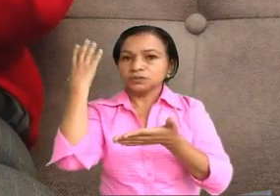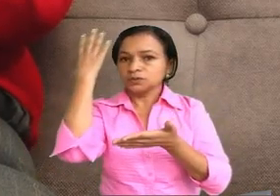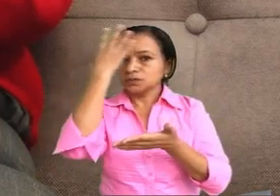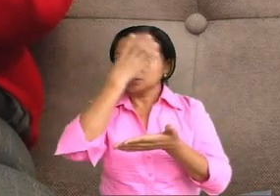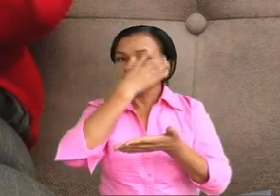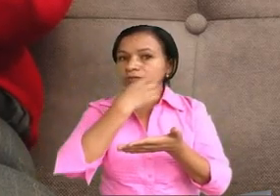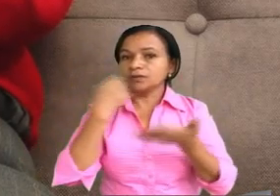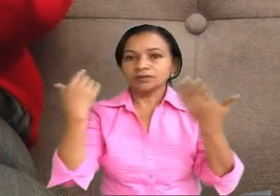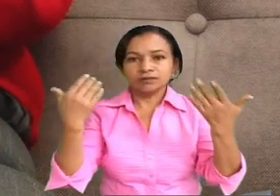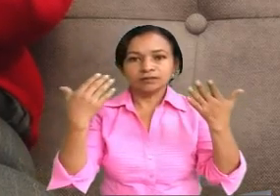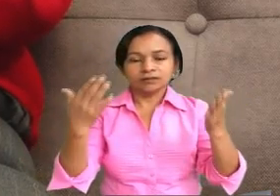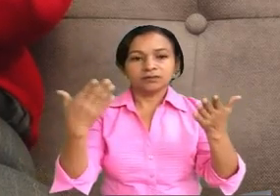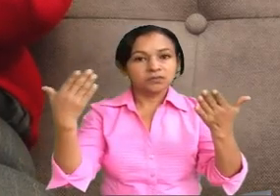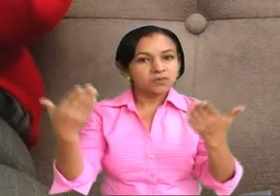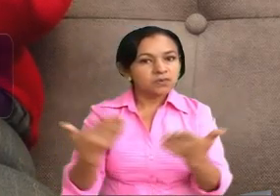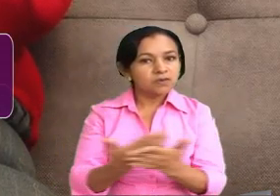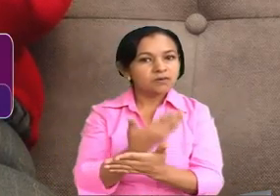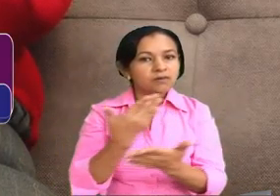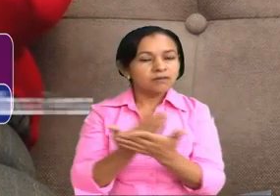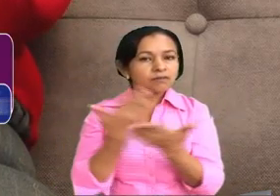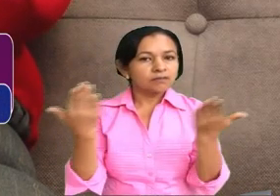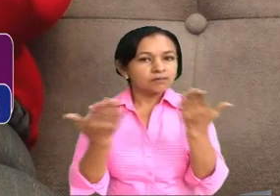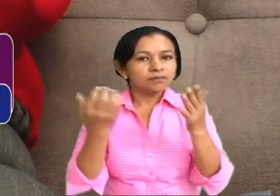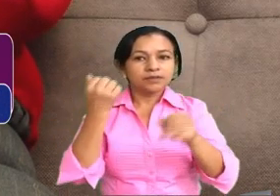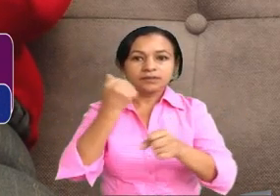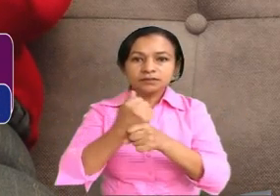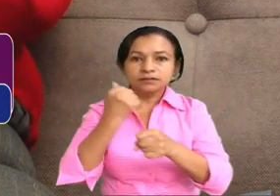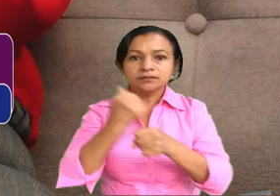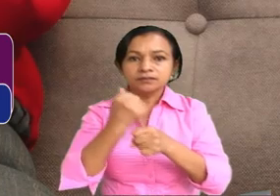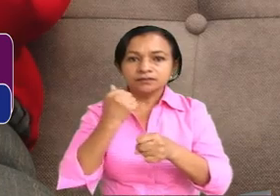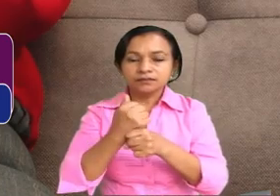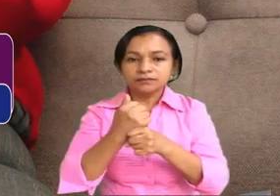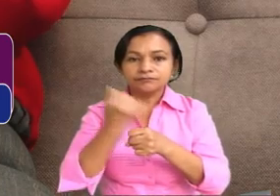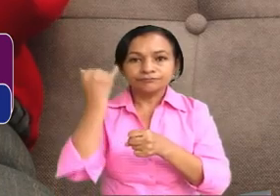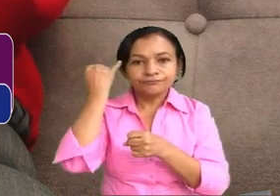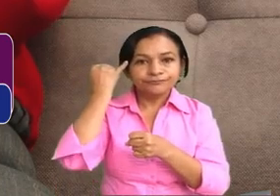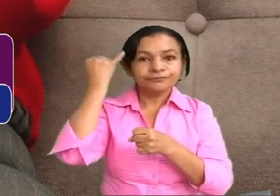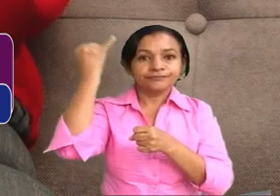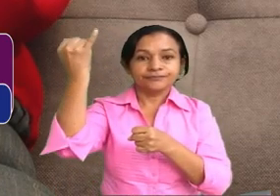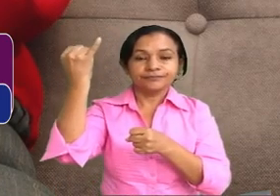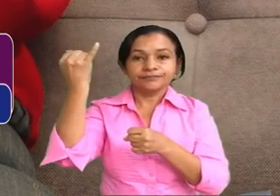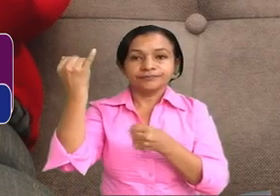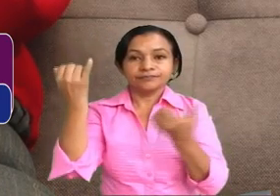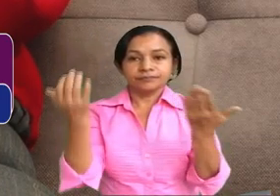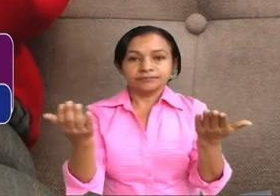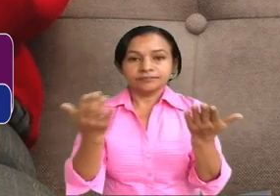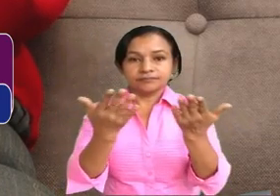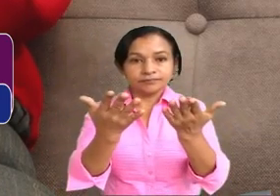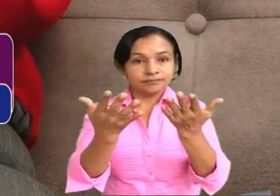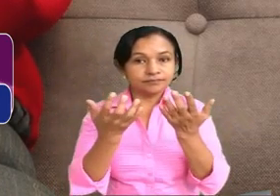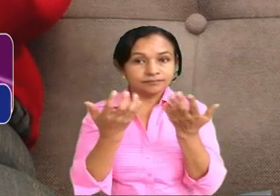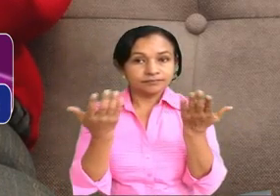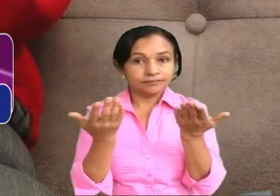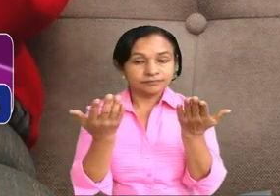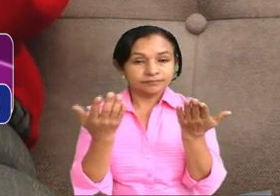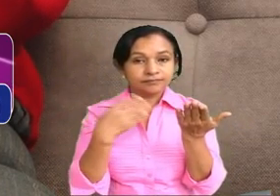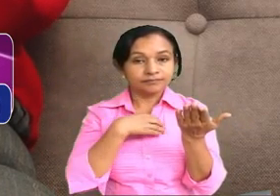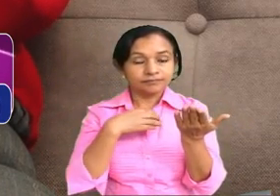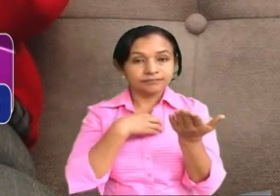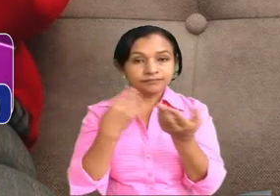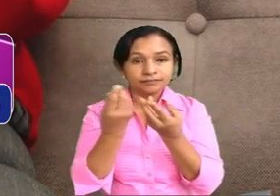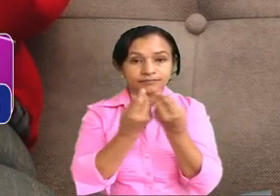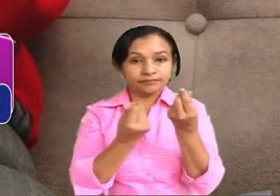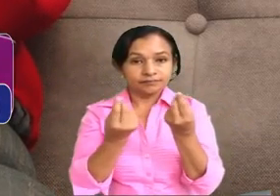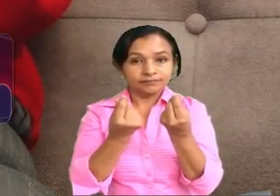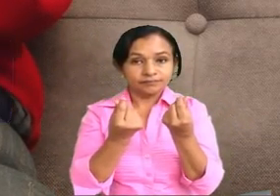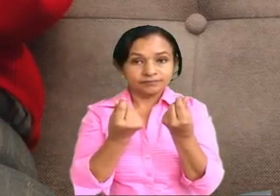que algo nuevo, cómo lo trabajan, son creativos. E incluso si queremos nuestra economía,